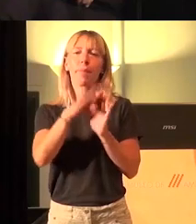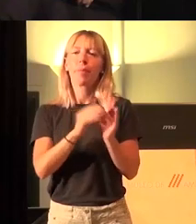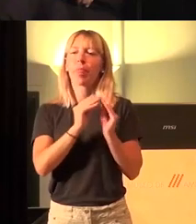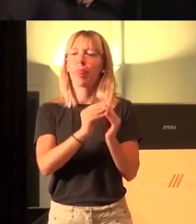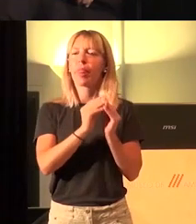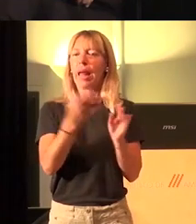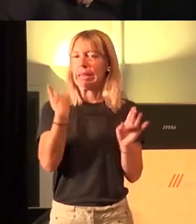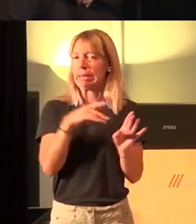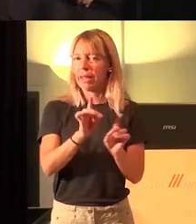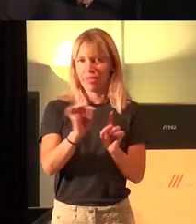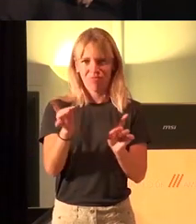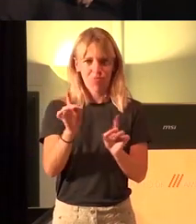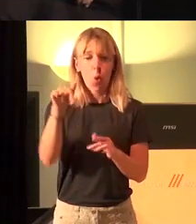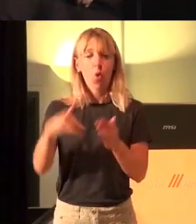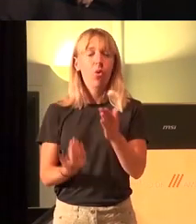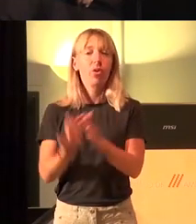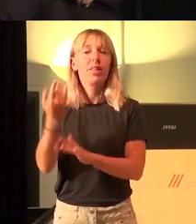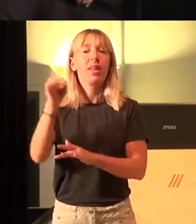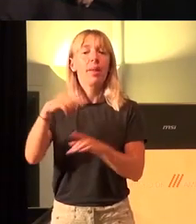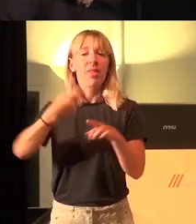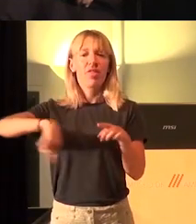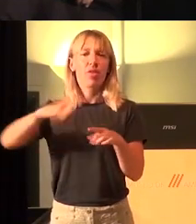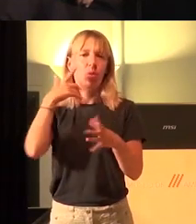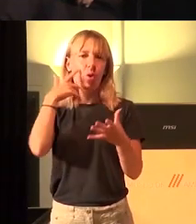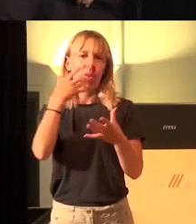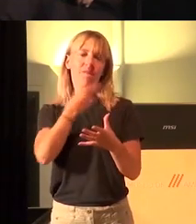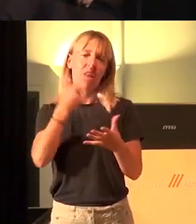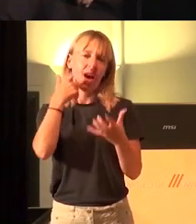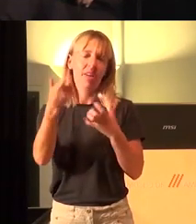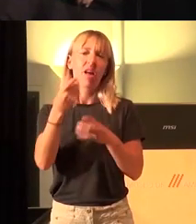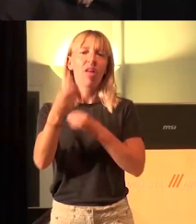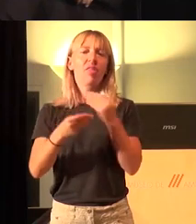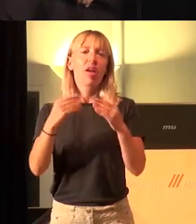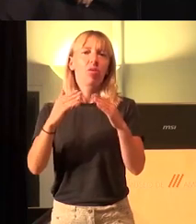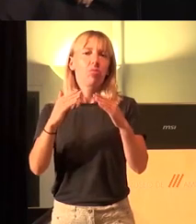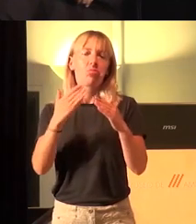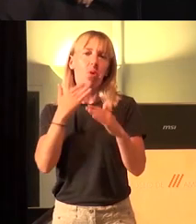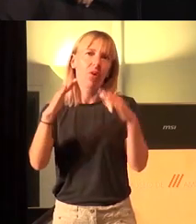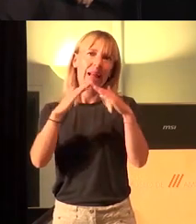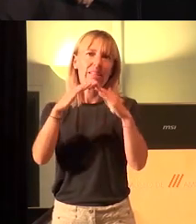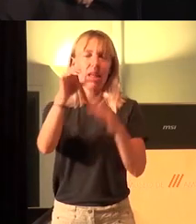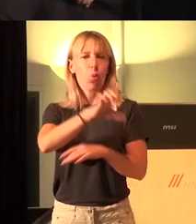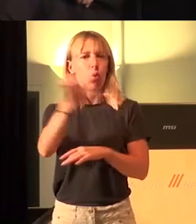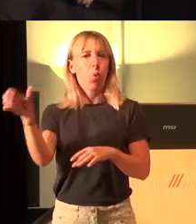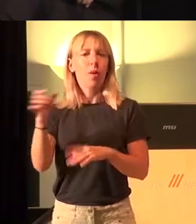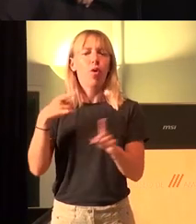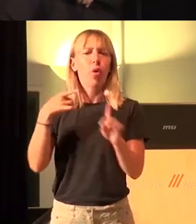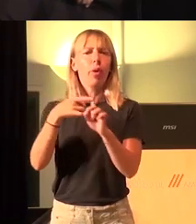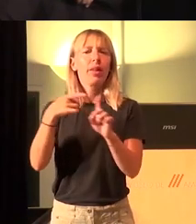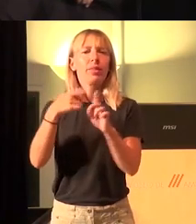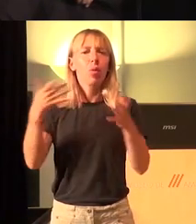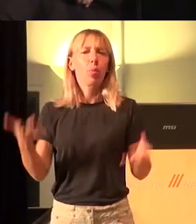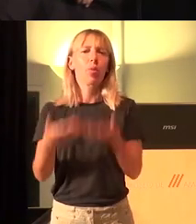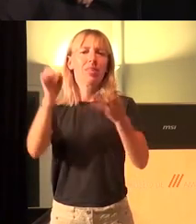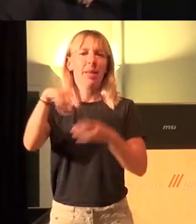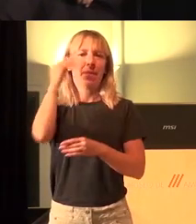sino que a día de hoy el Círculo de Bellas Artes ejerce como Casa de Europa y tiene el objetivo de promover